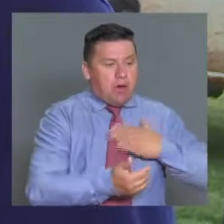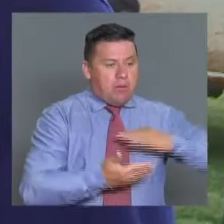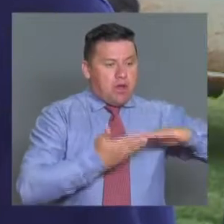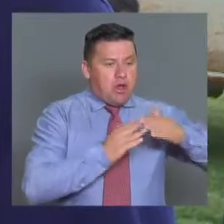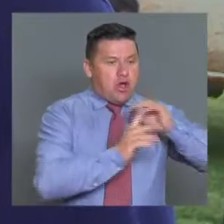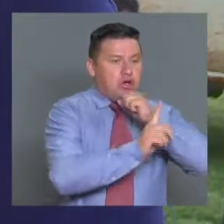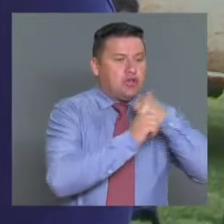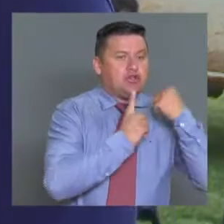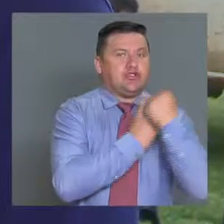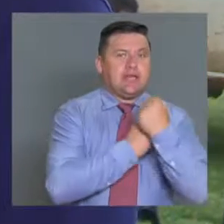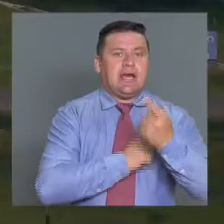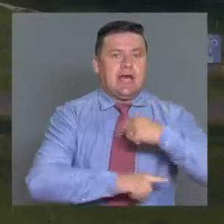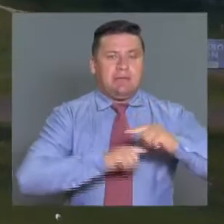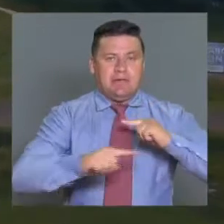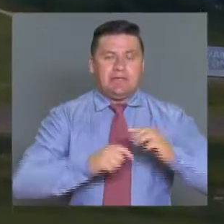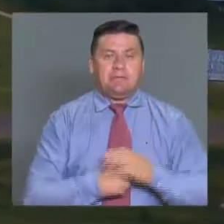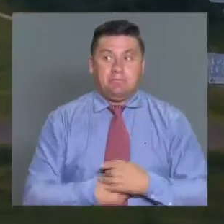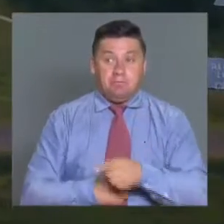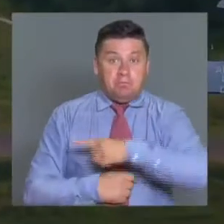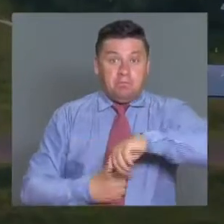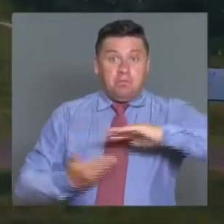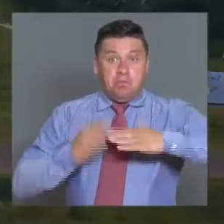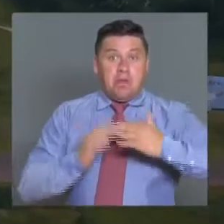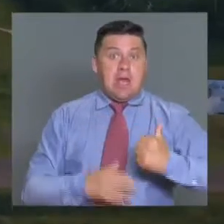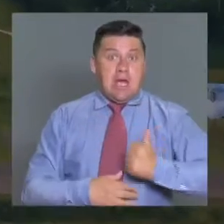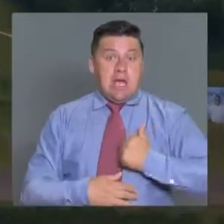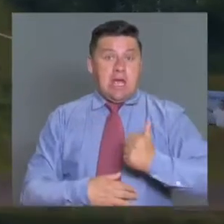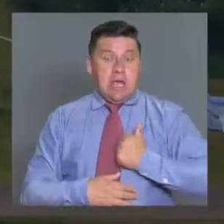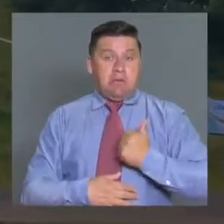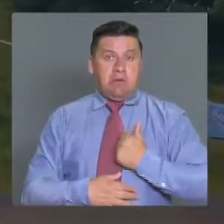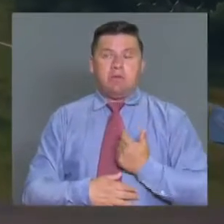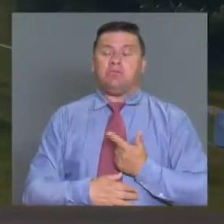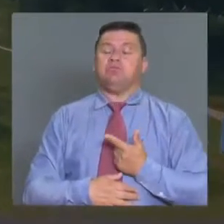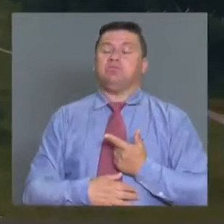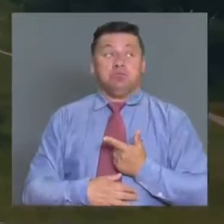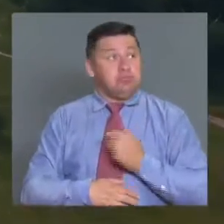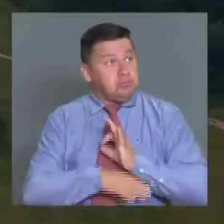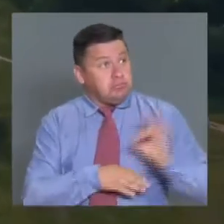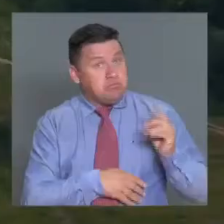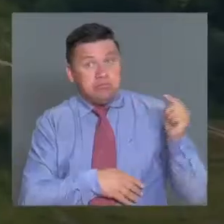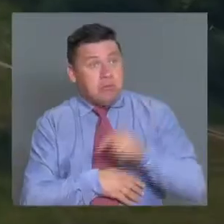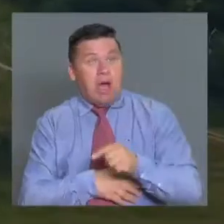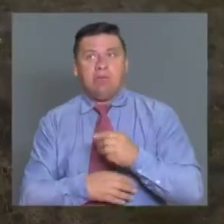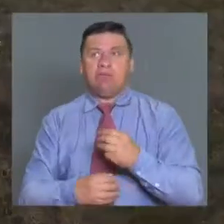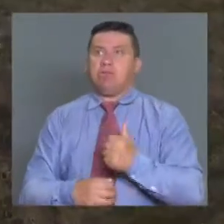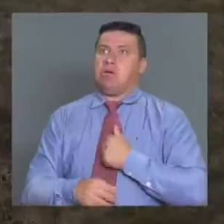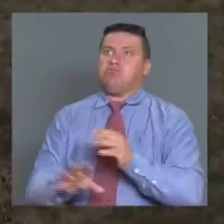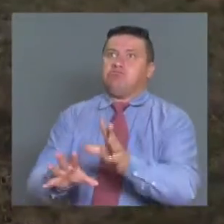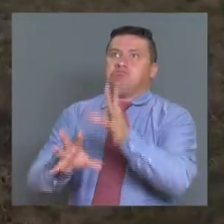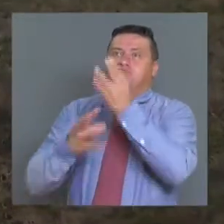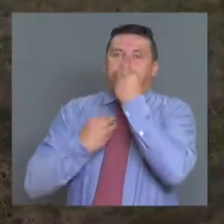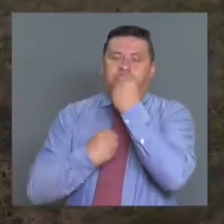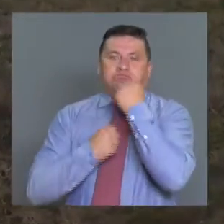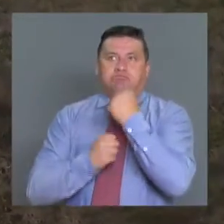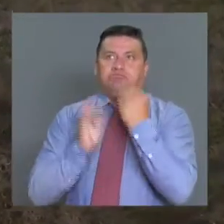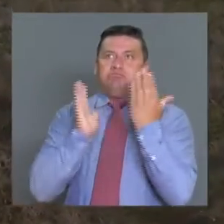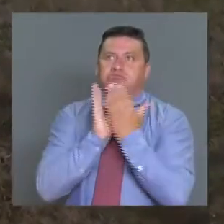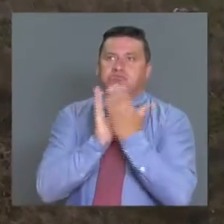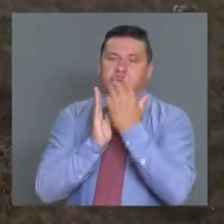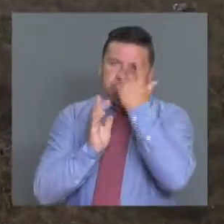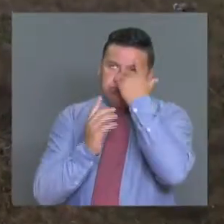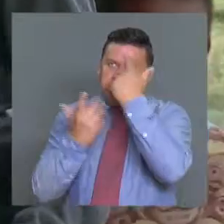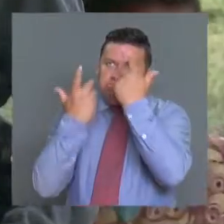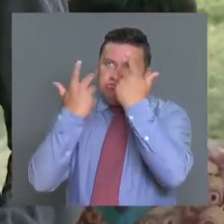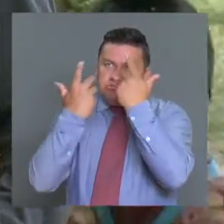social administrativo esta comunidad ha aprovechado los beneficios que le brinda el estar viendo en el estudio y la